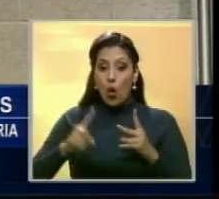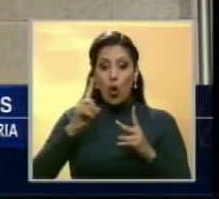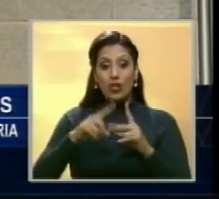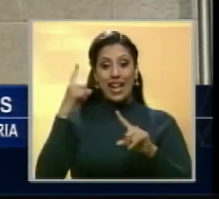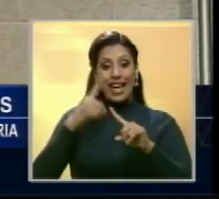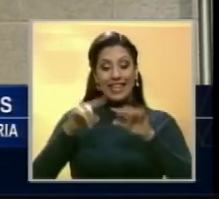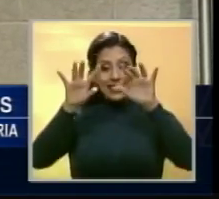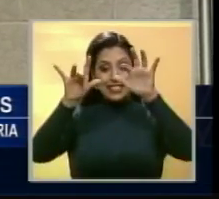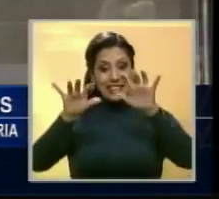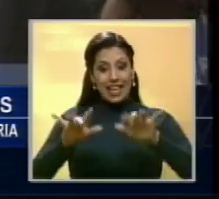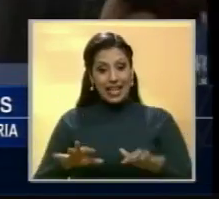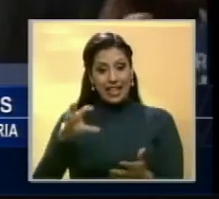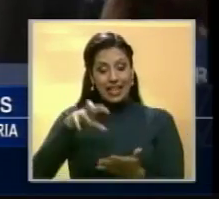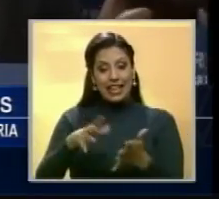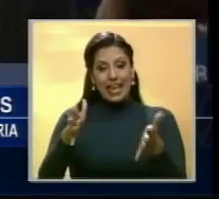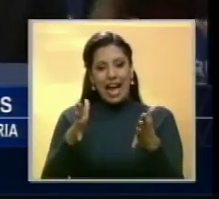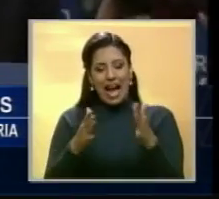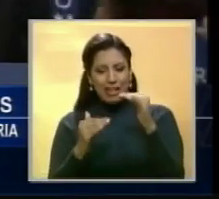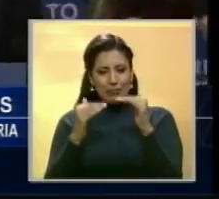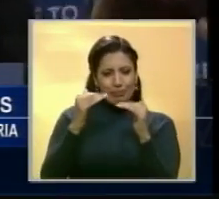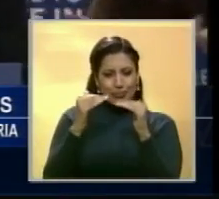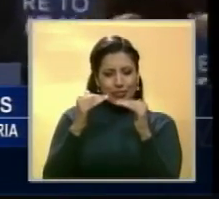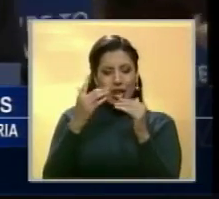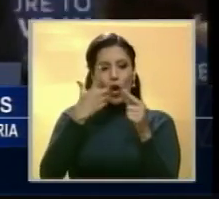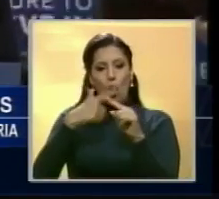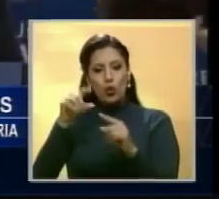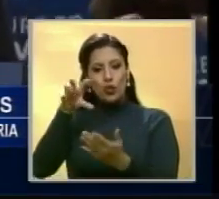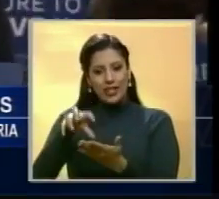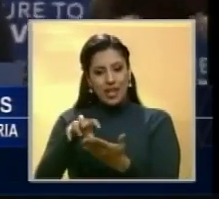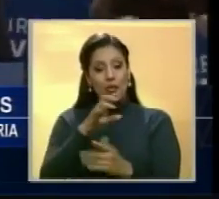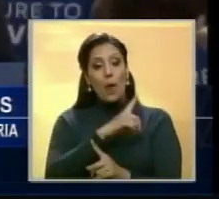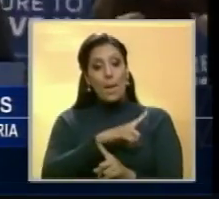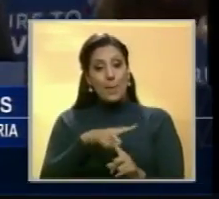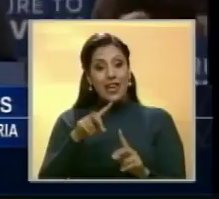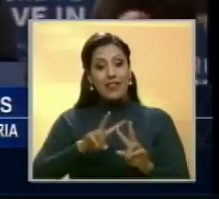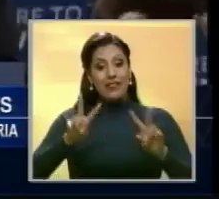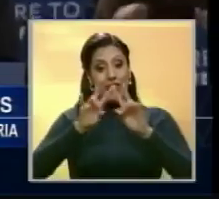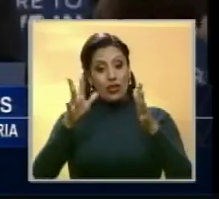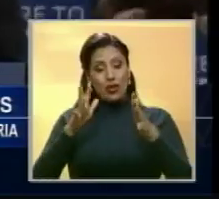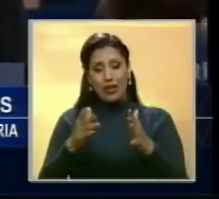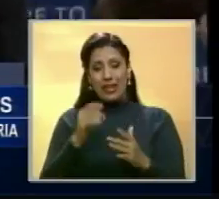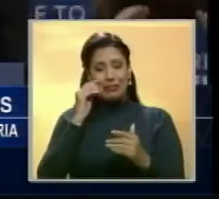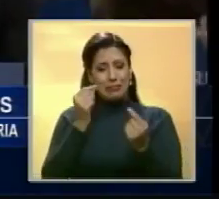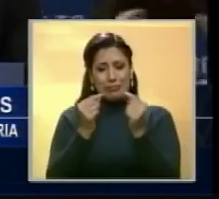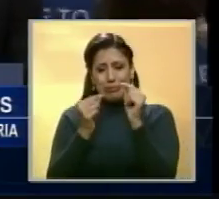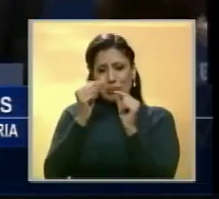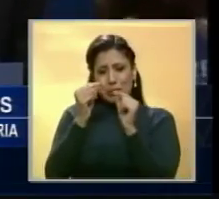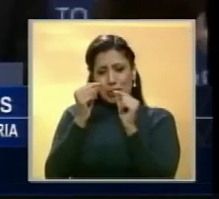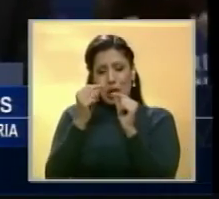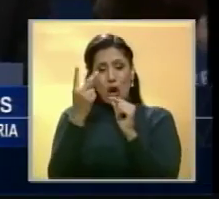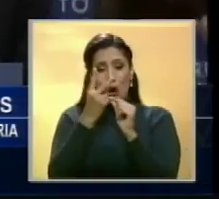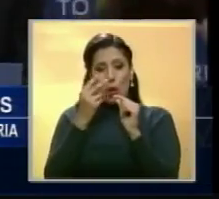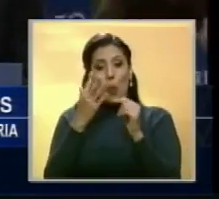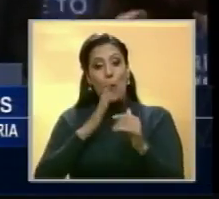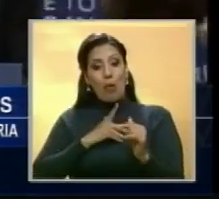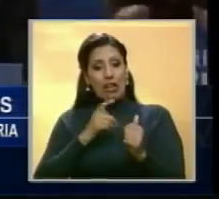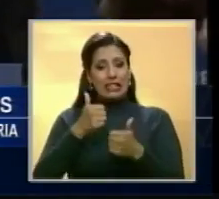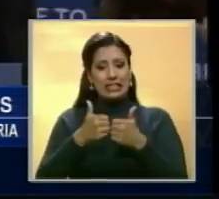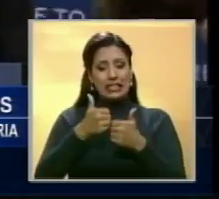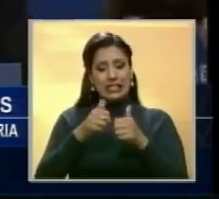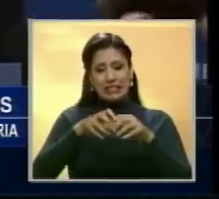la exsecretaria de Estado ganó por un estrecho margen en Kentucky. La victoria fue tan mínima que los dos candidatos probablemente